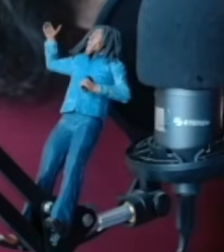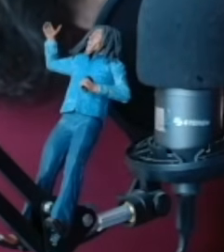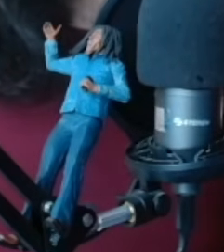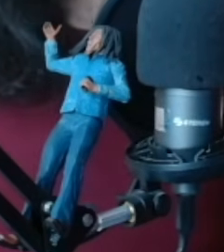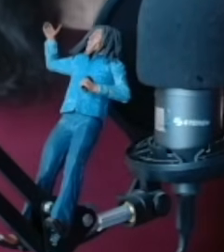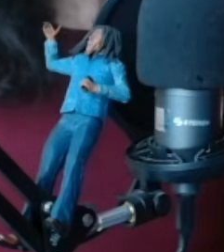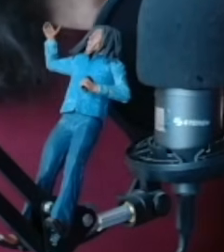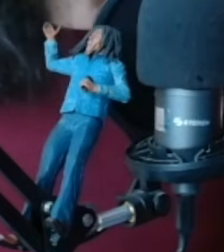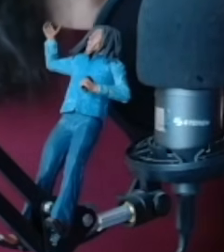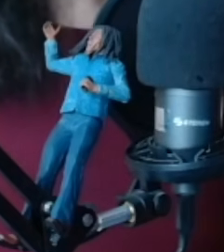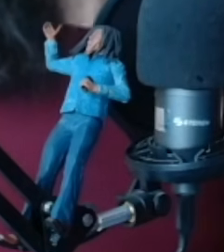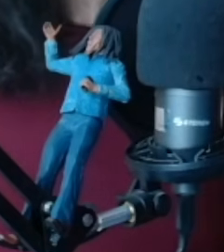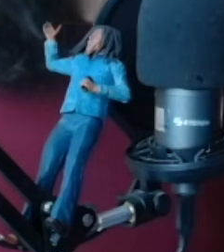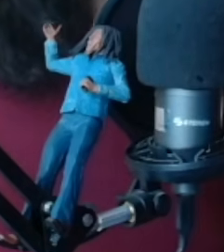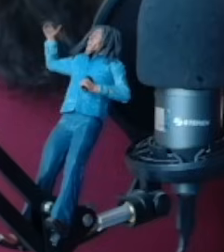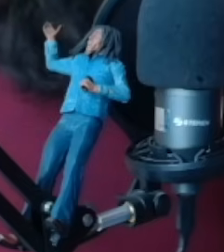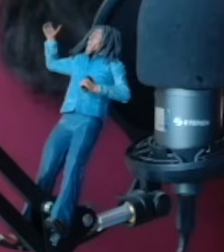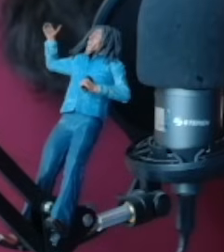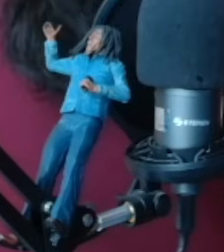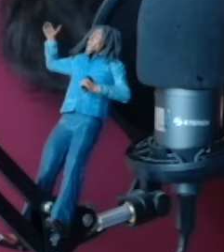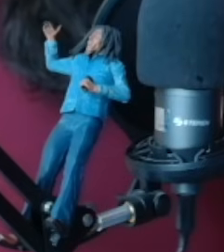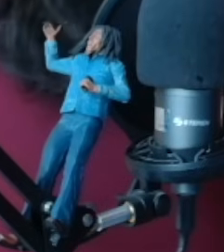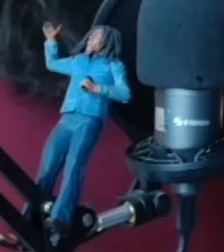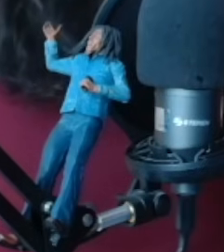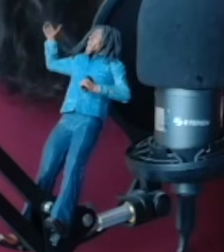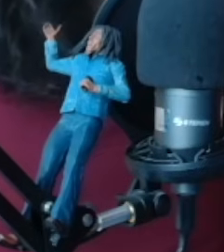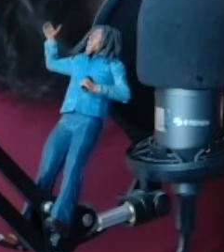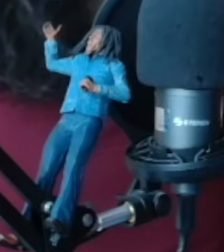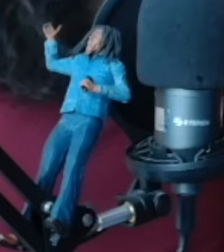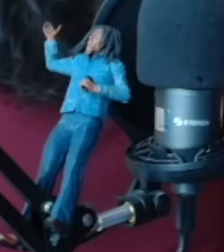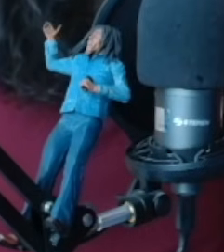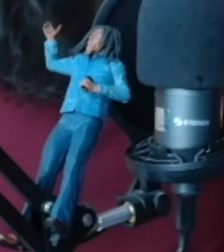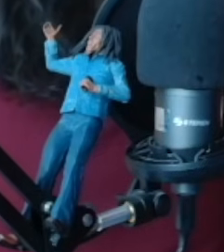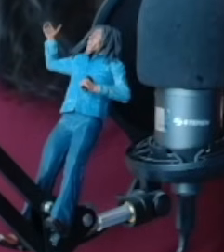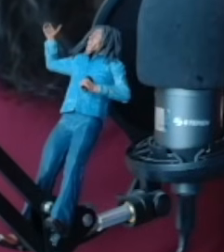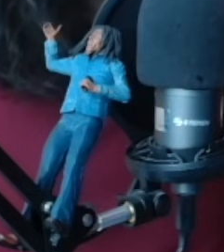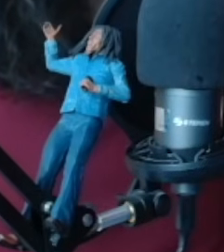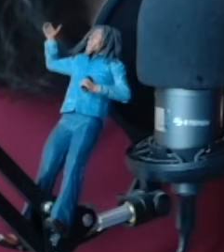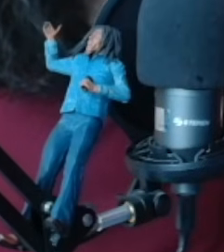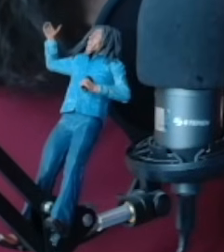Muchas gracias. Recuerda pasarle un ojito a México Inexplicable, que hoy me